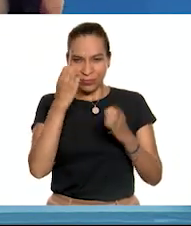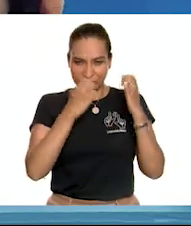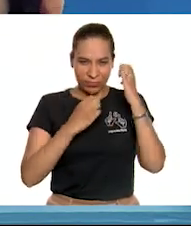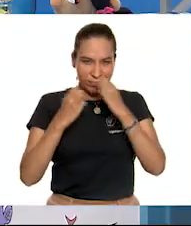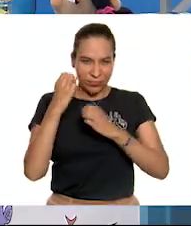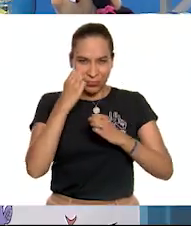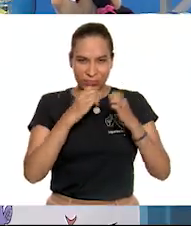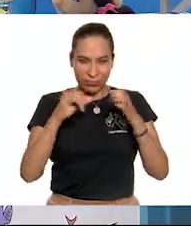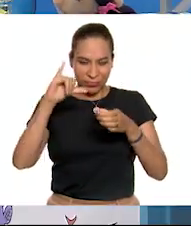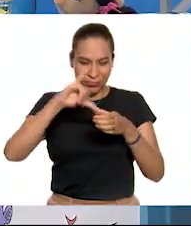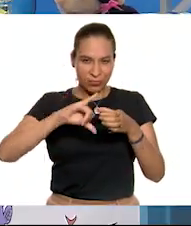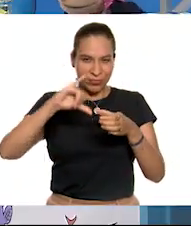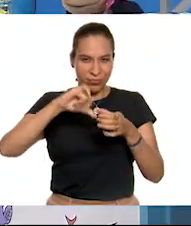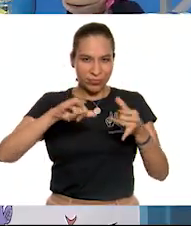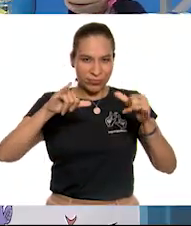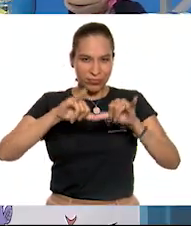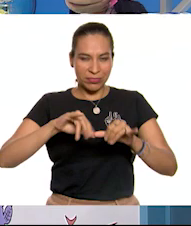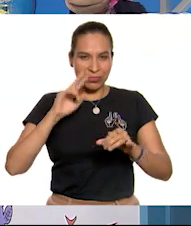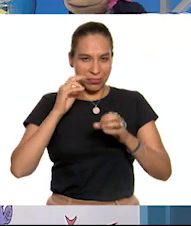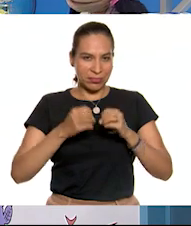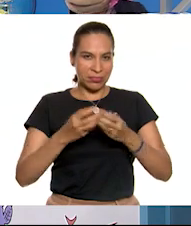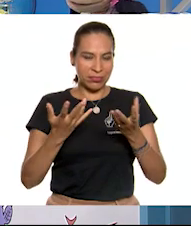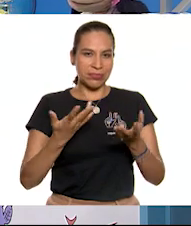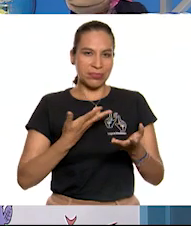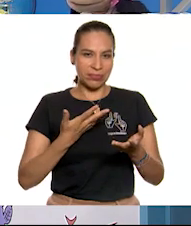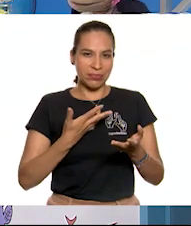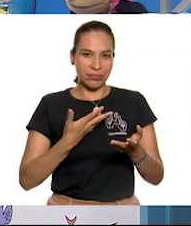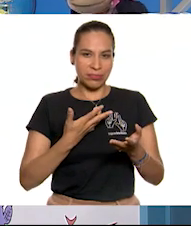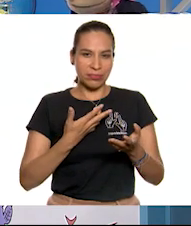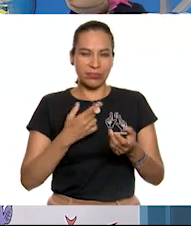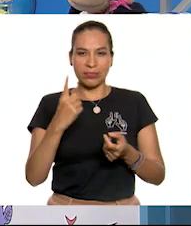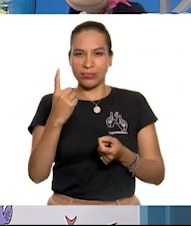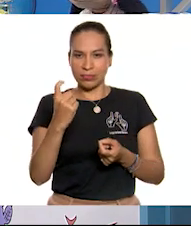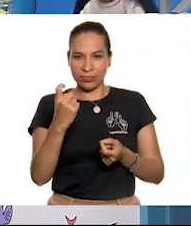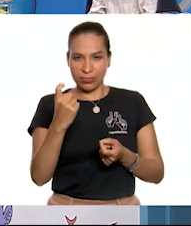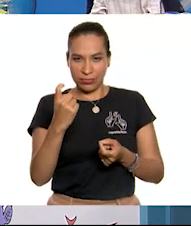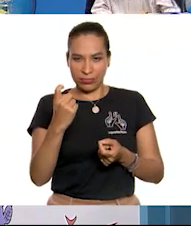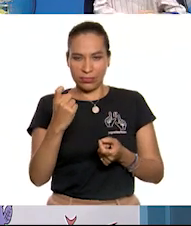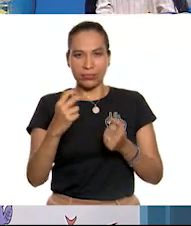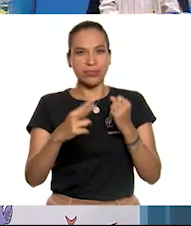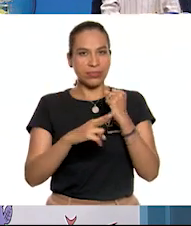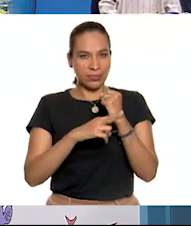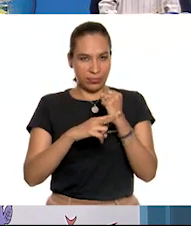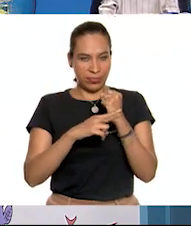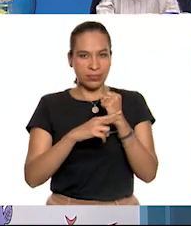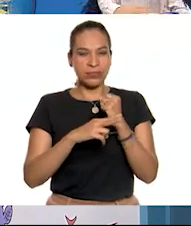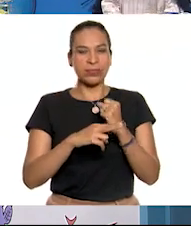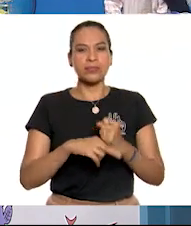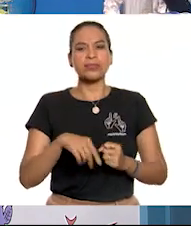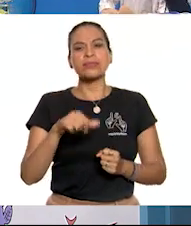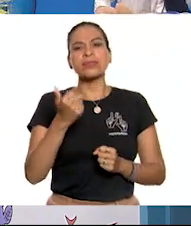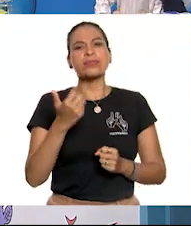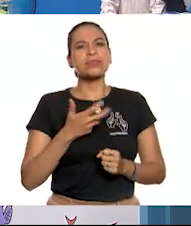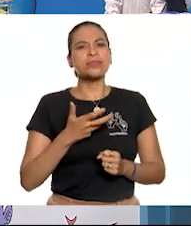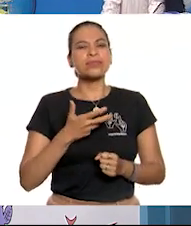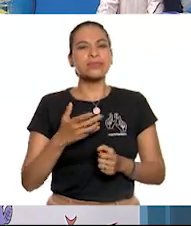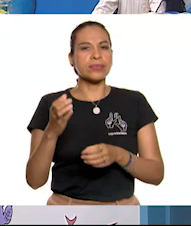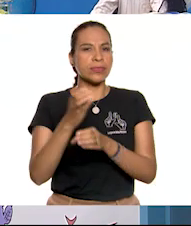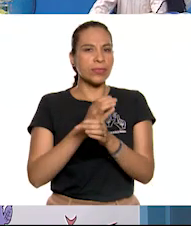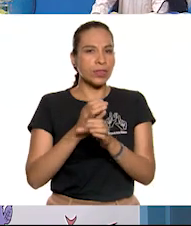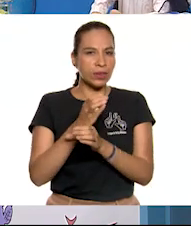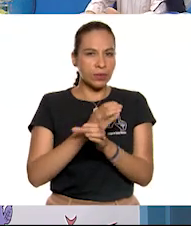experimento? Pues, claramente aquí vemos que tenemos el agua en nuestro vaso. Y pues el